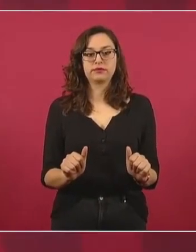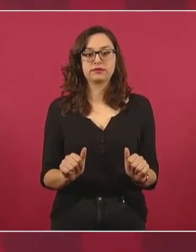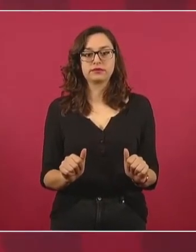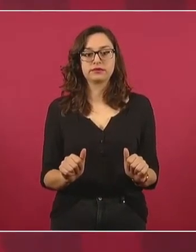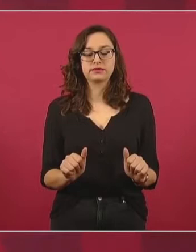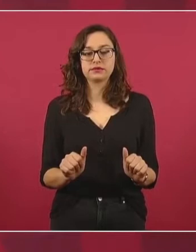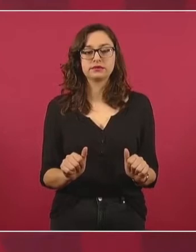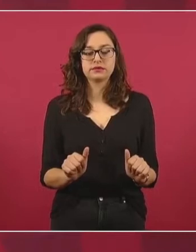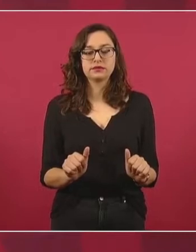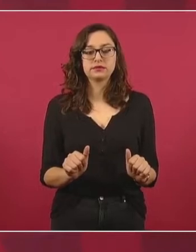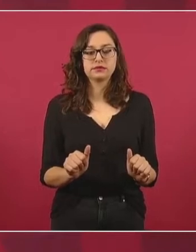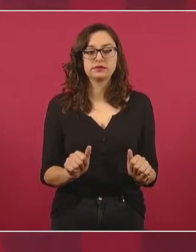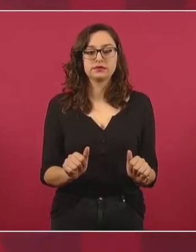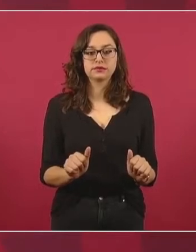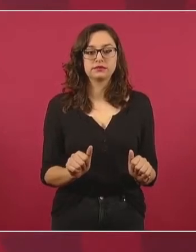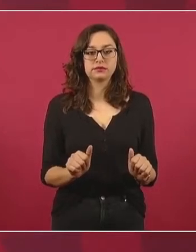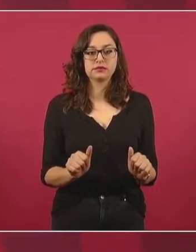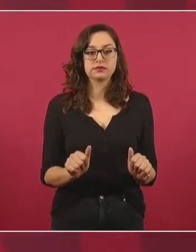Atender el